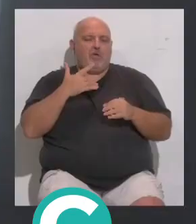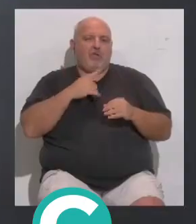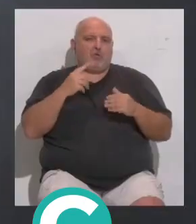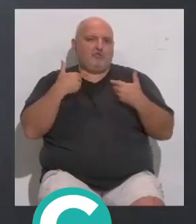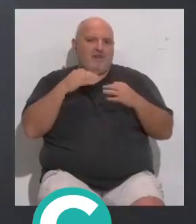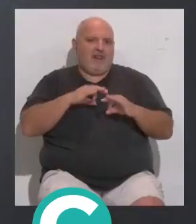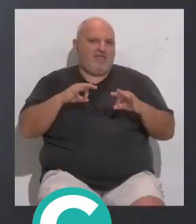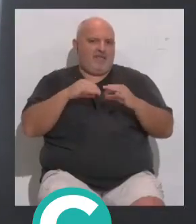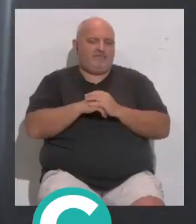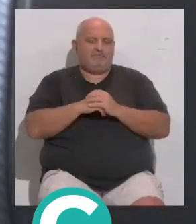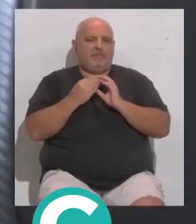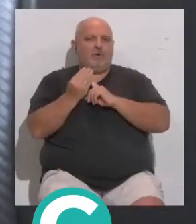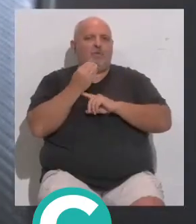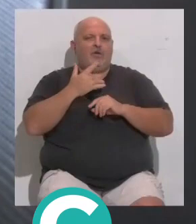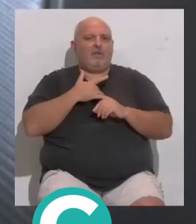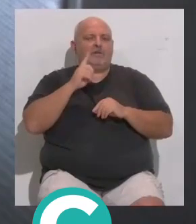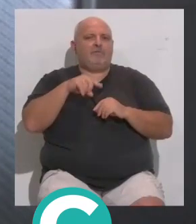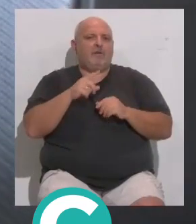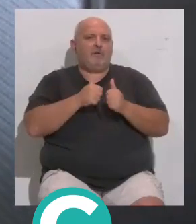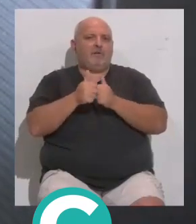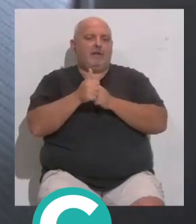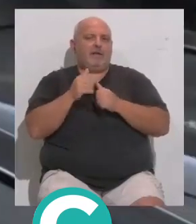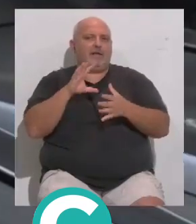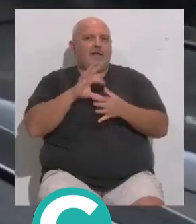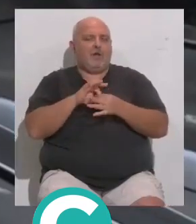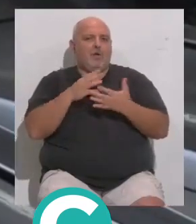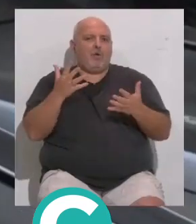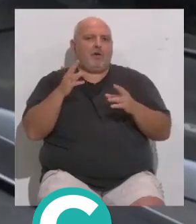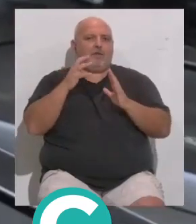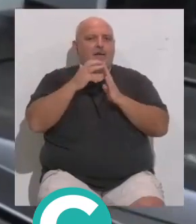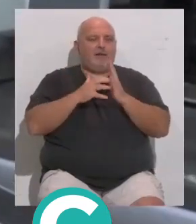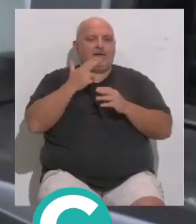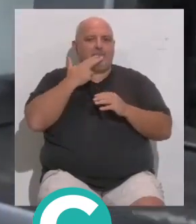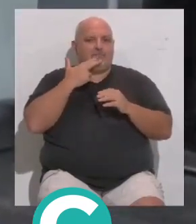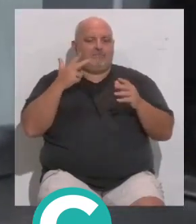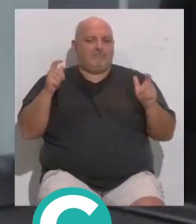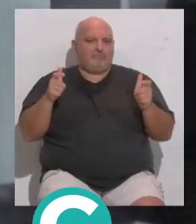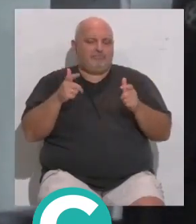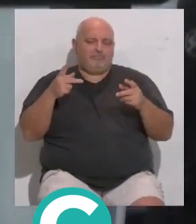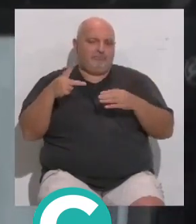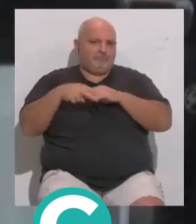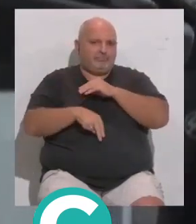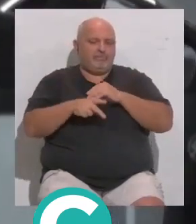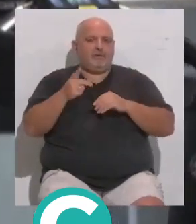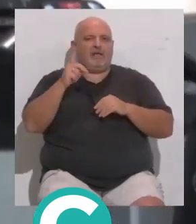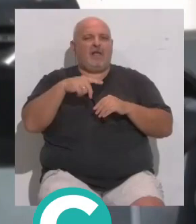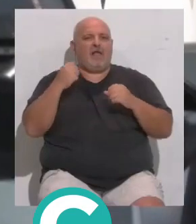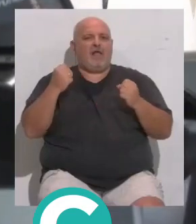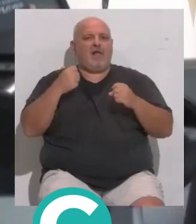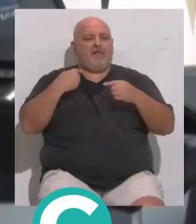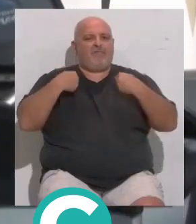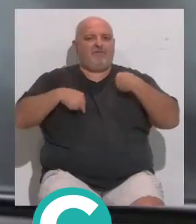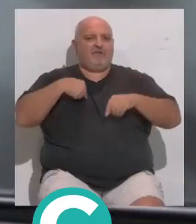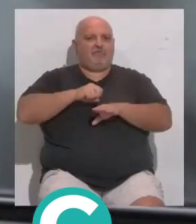sufre. El cuidado de nuestro corazón prioriza las líneas de actuación como la reducción del tabaquismo y la promoción de un hábito de actividad física